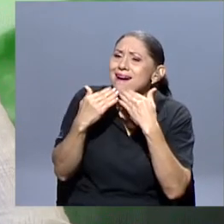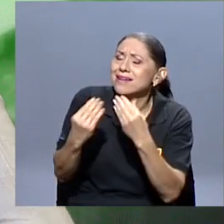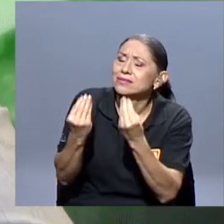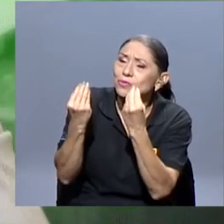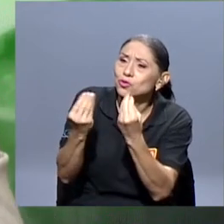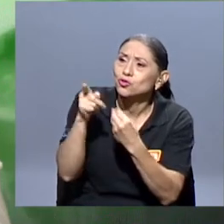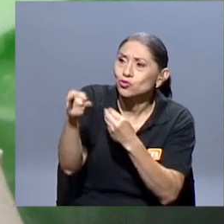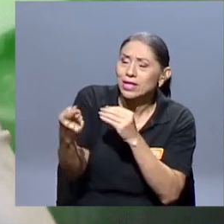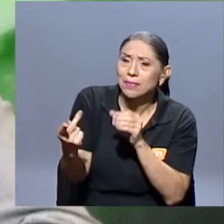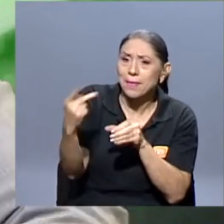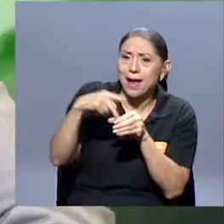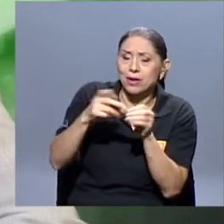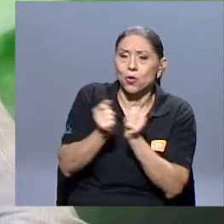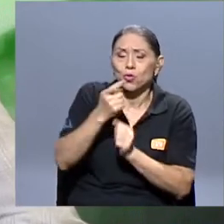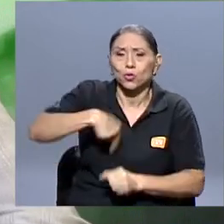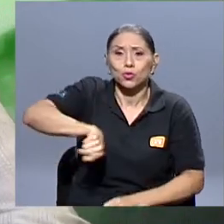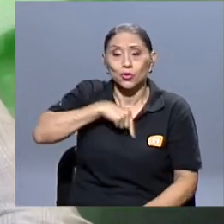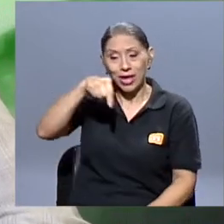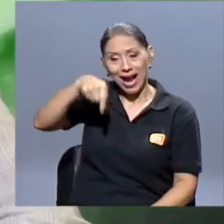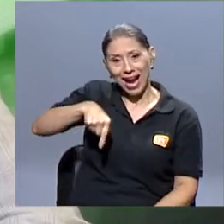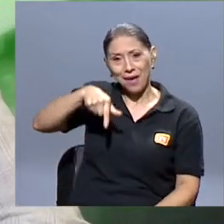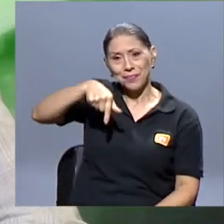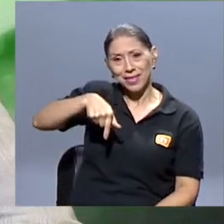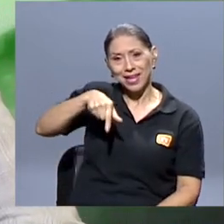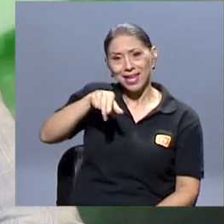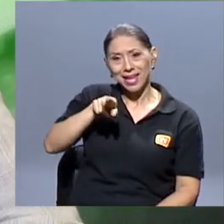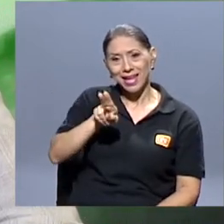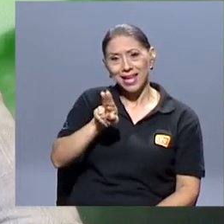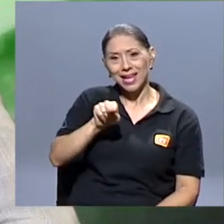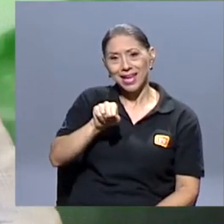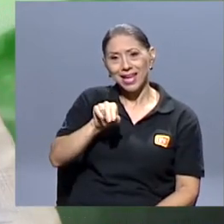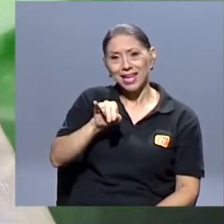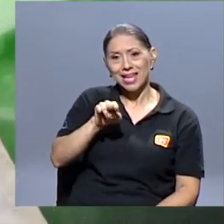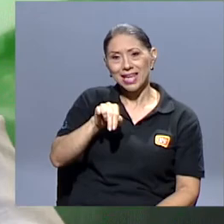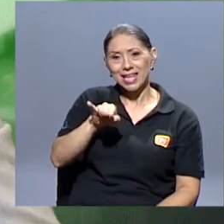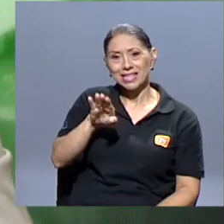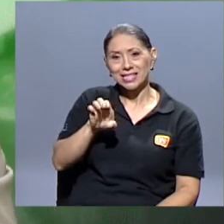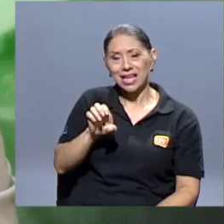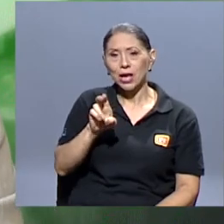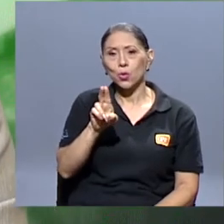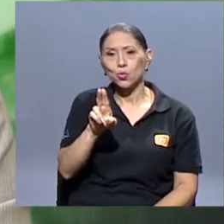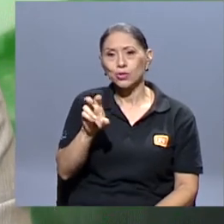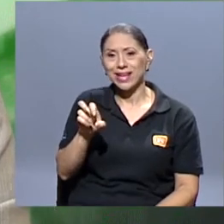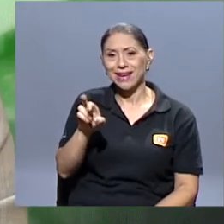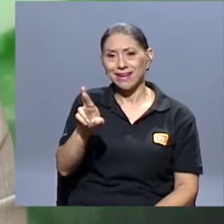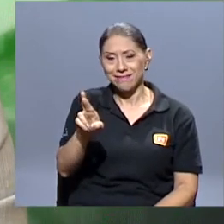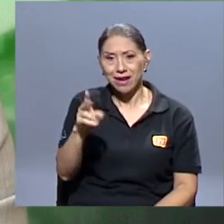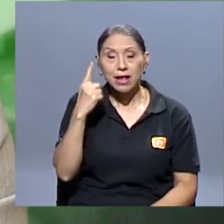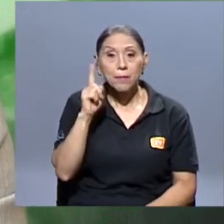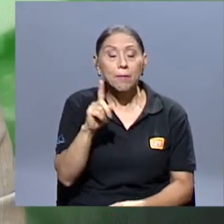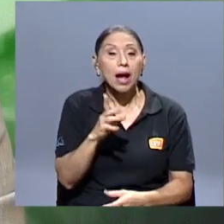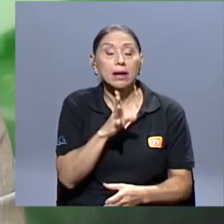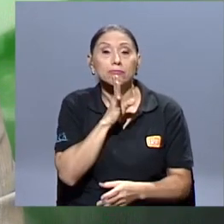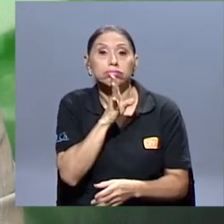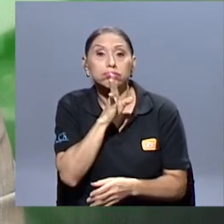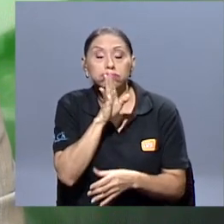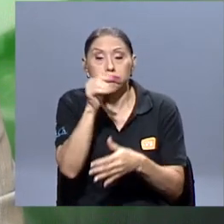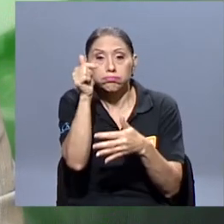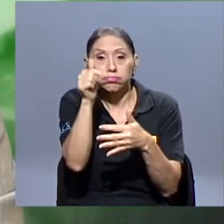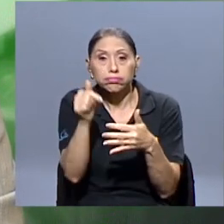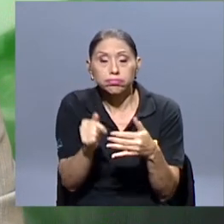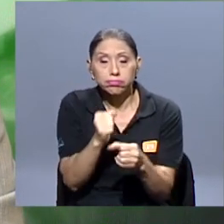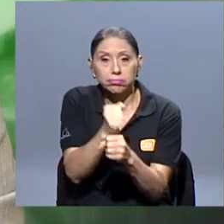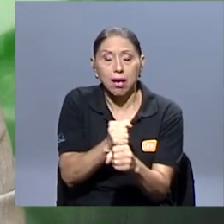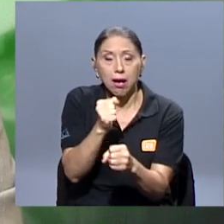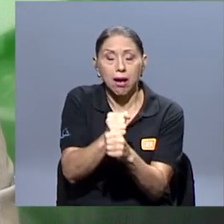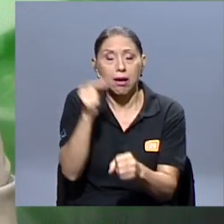con nosotros acá en 15UCR planteando una gran cantidad de tareas que definitivamente tiene el gobierno encima y